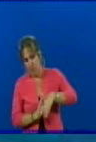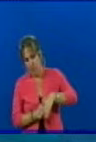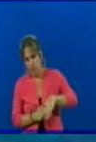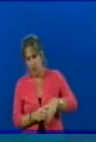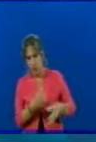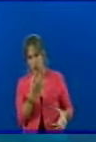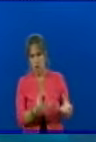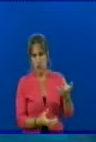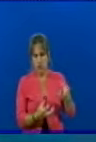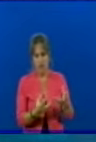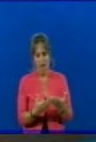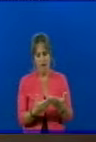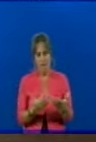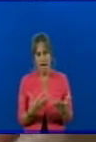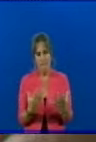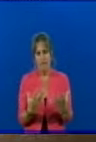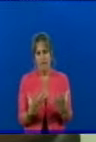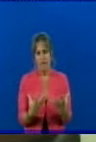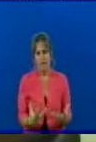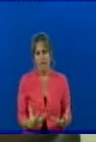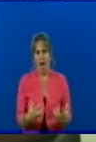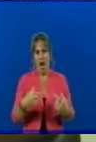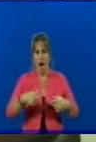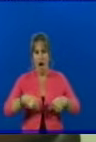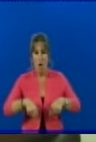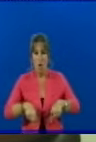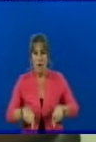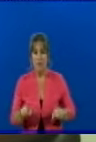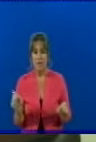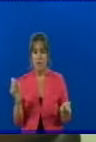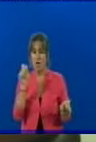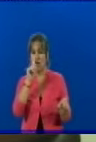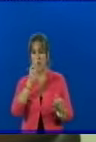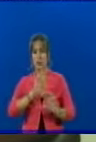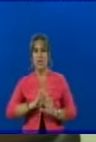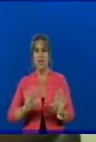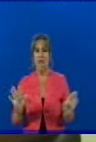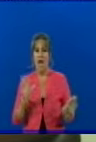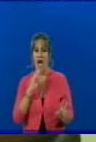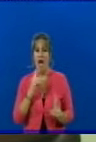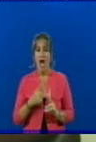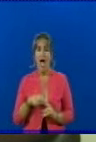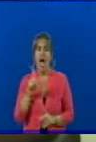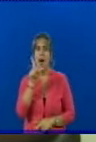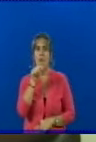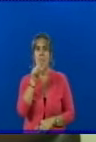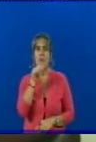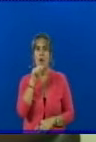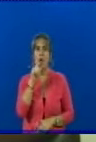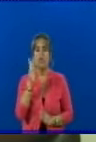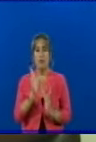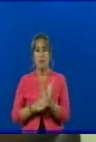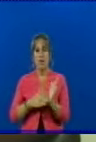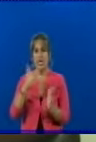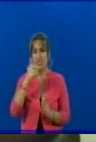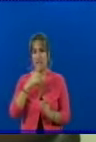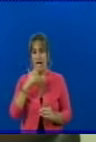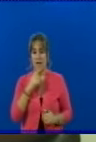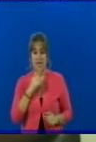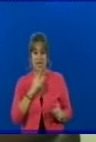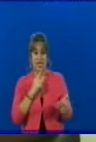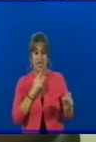enfriar la mortadella. Ahora mismo también estamos terminando la vuelta de pollo perteneciente al mes de abril,